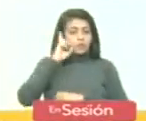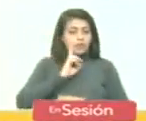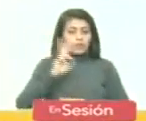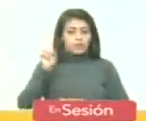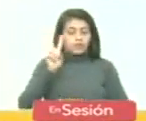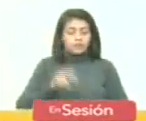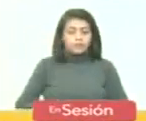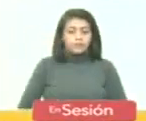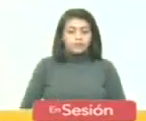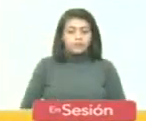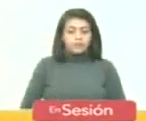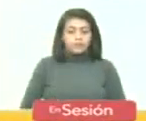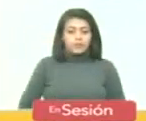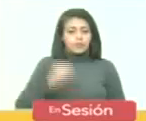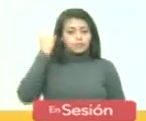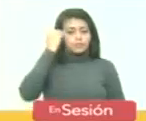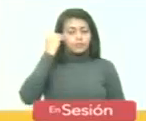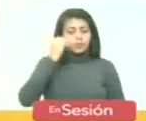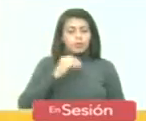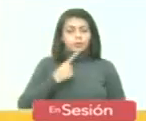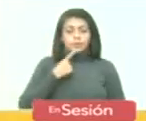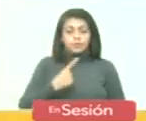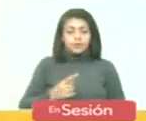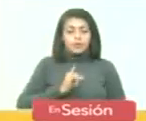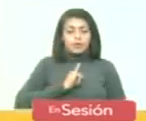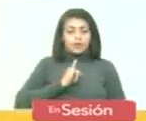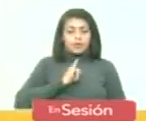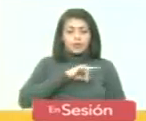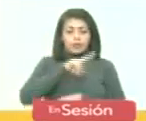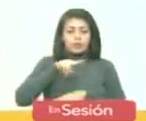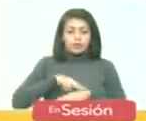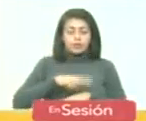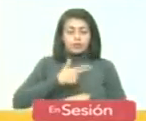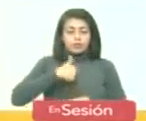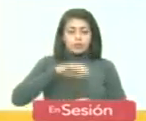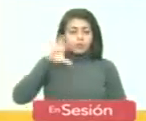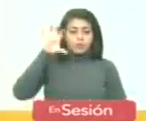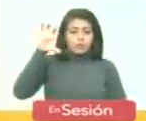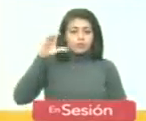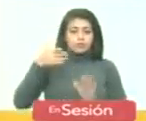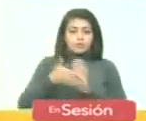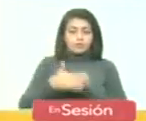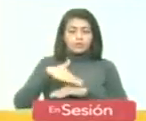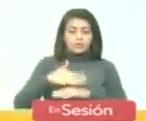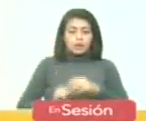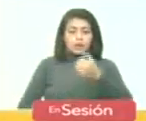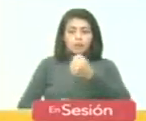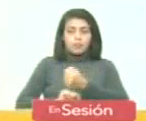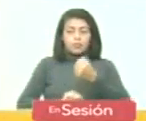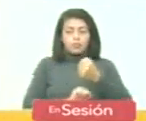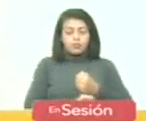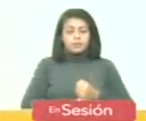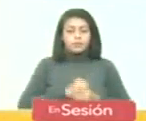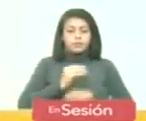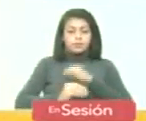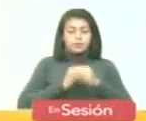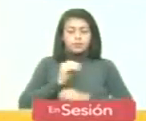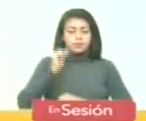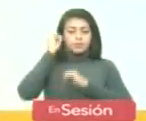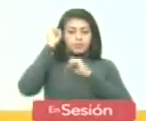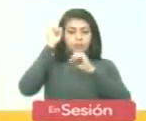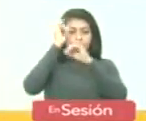de Venezuela, considerando que la identidad nacional de nuestra patria cimienta sus bases en la gesta heroica